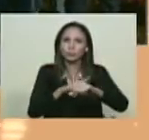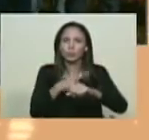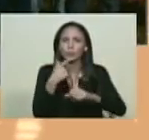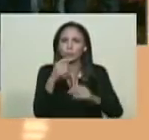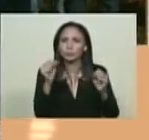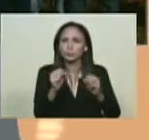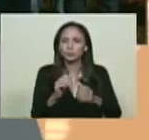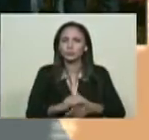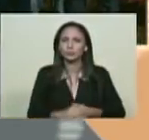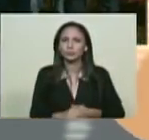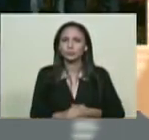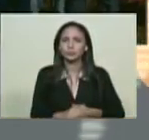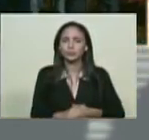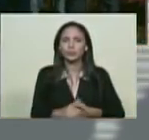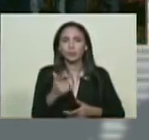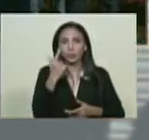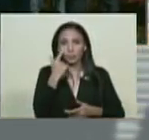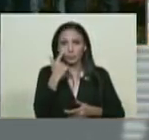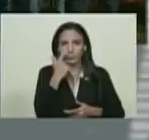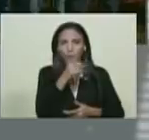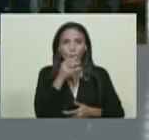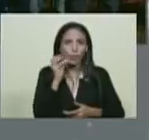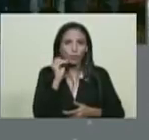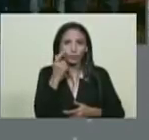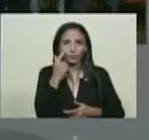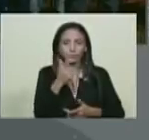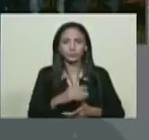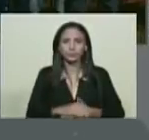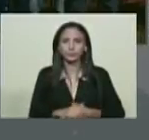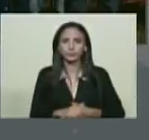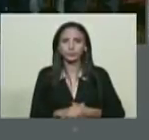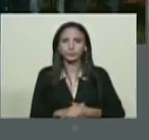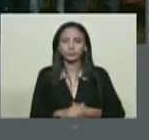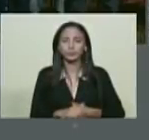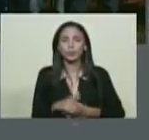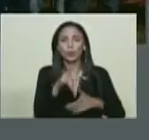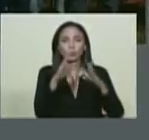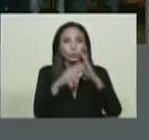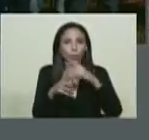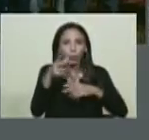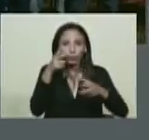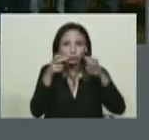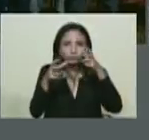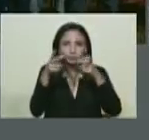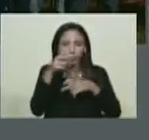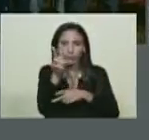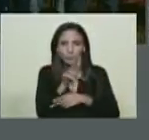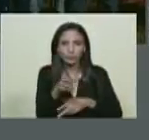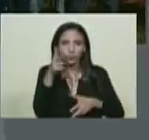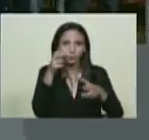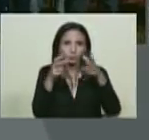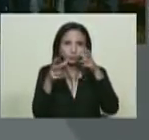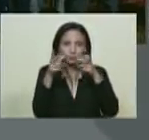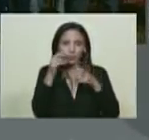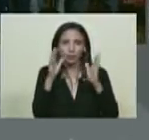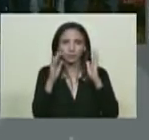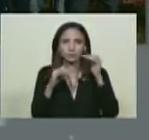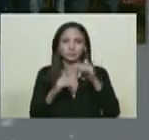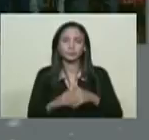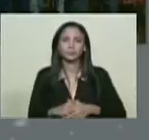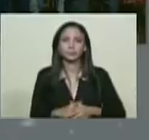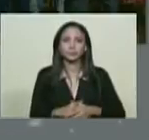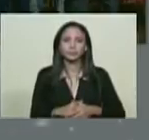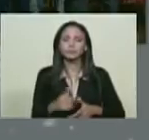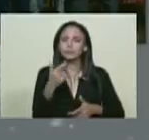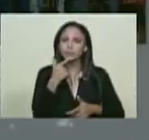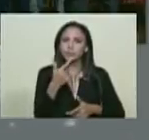Para eso, Javier, escucha bien. Escúchenme bien, a la familia venezolana. Porque lo que